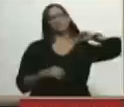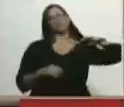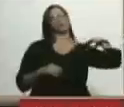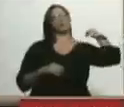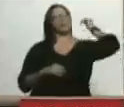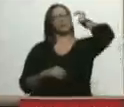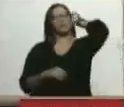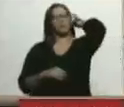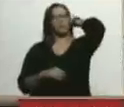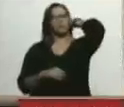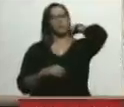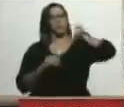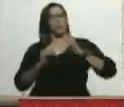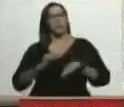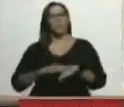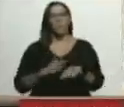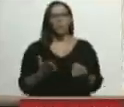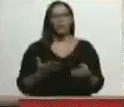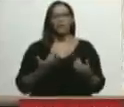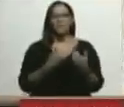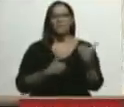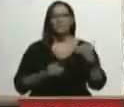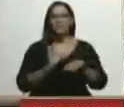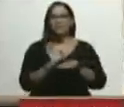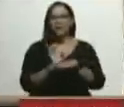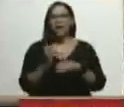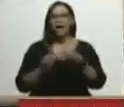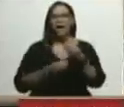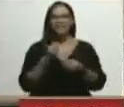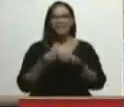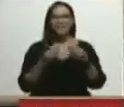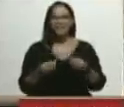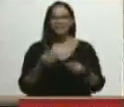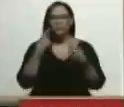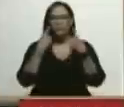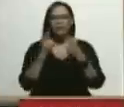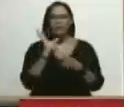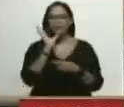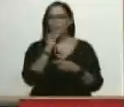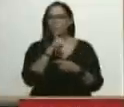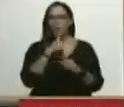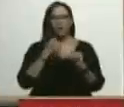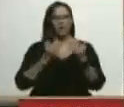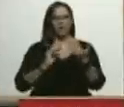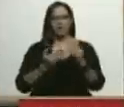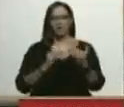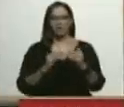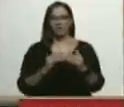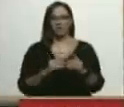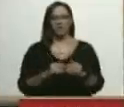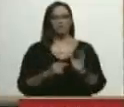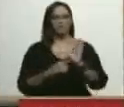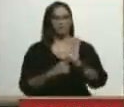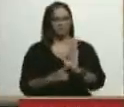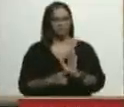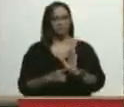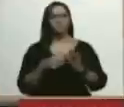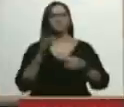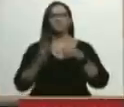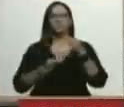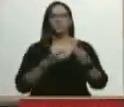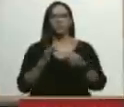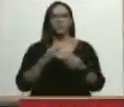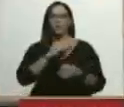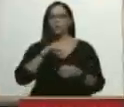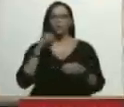para que usted vea en el fondo y la alta carga de inmoralidad no somos no nos metemos los